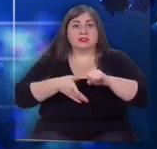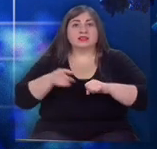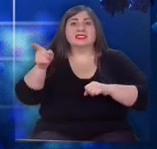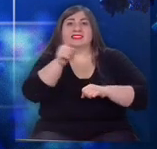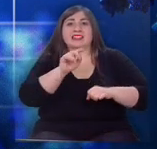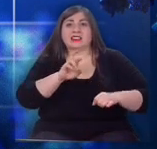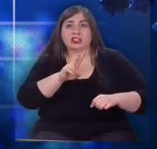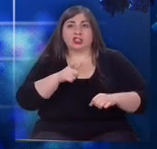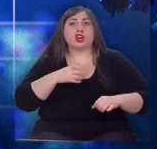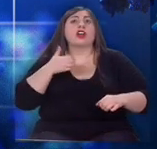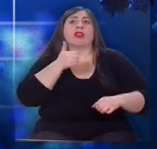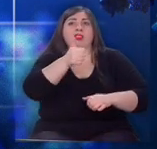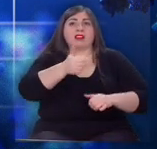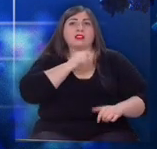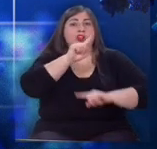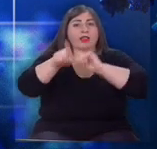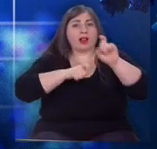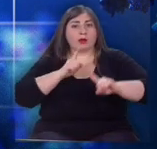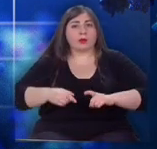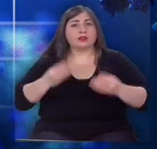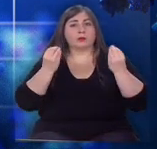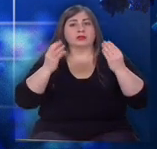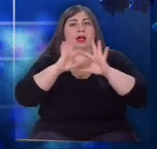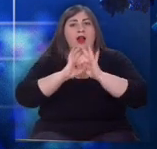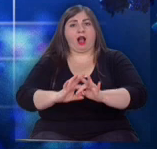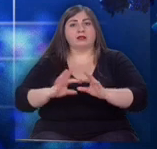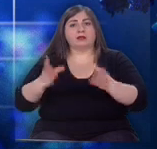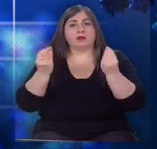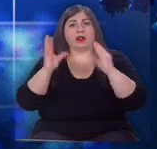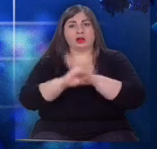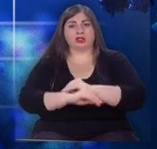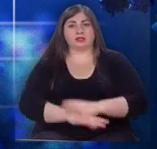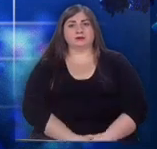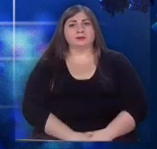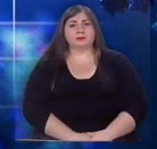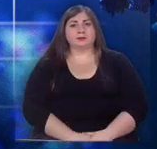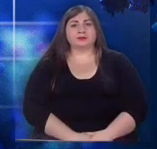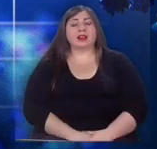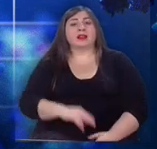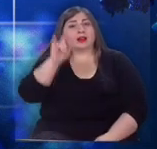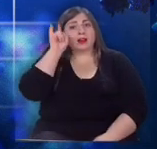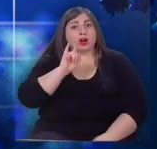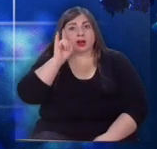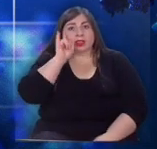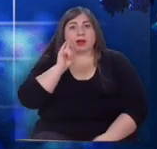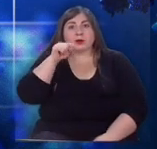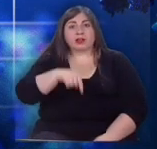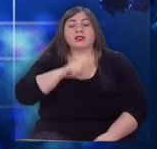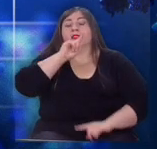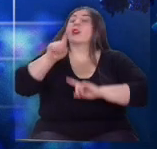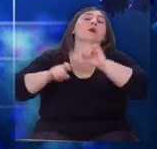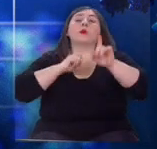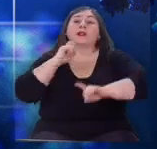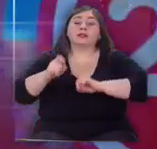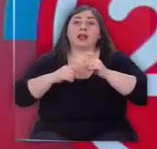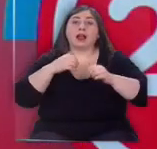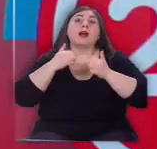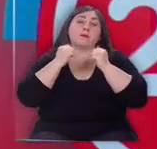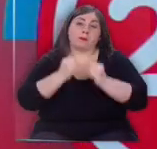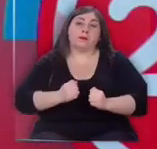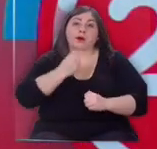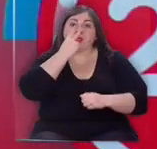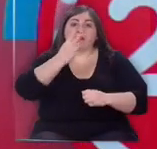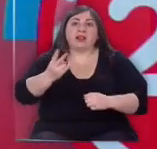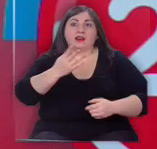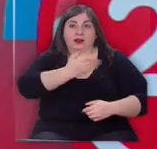director de Subjetividad, le queremos dar las gracias por estar junto a nosotros. Que tenga buenas noches. Gracias. Bueno, y recordamos que esta encuesta al panel de alcaldes usted la puede revisar por completo en